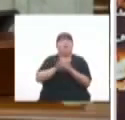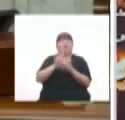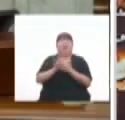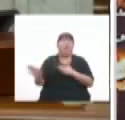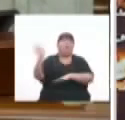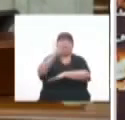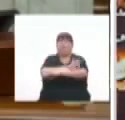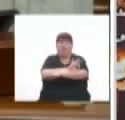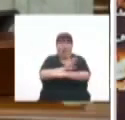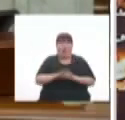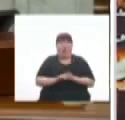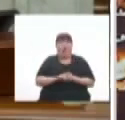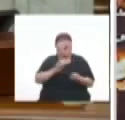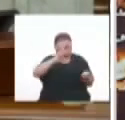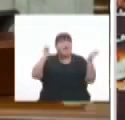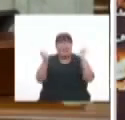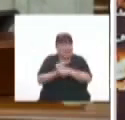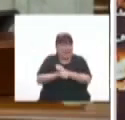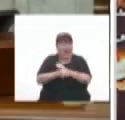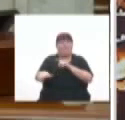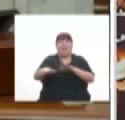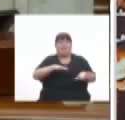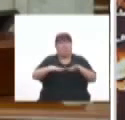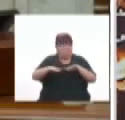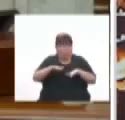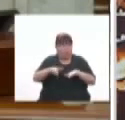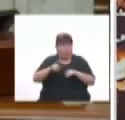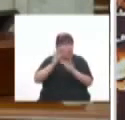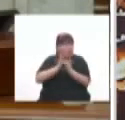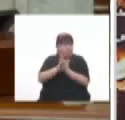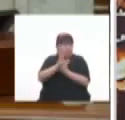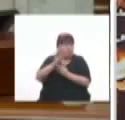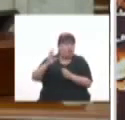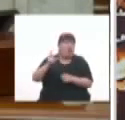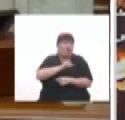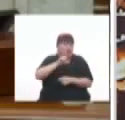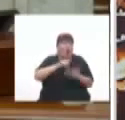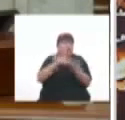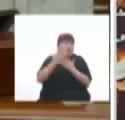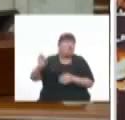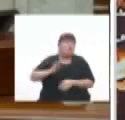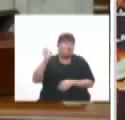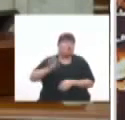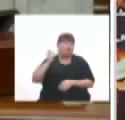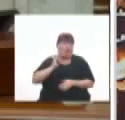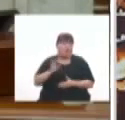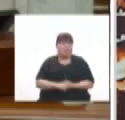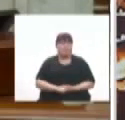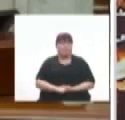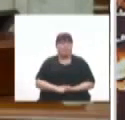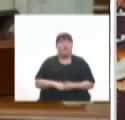extraordinarias este proyecto esta esta ley aprobada recientemente por el senado de la nación